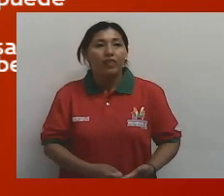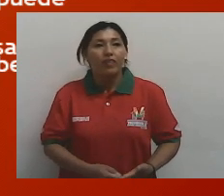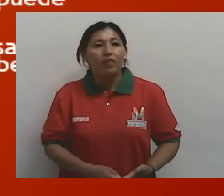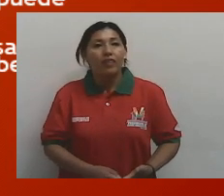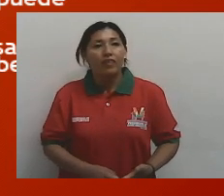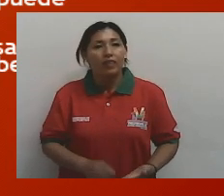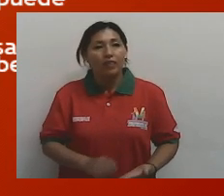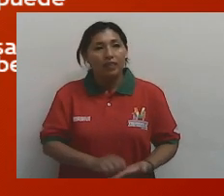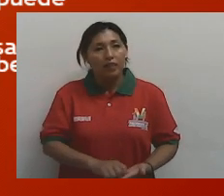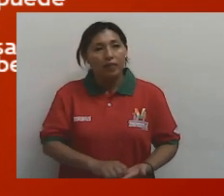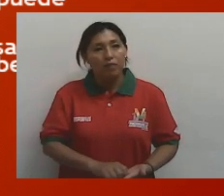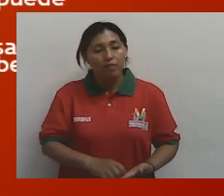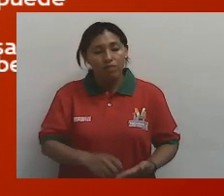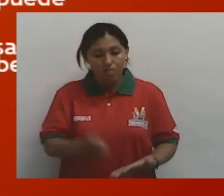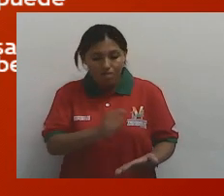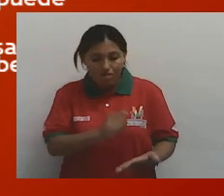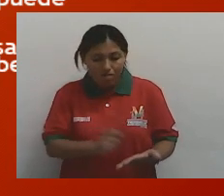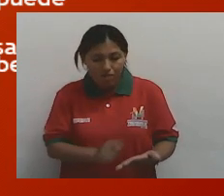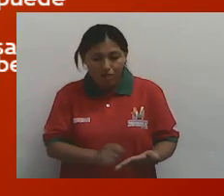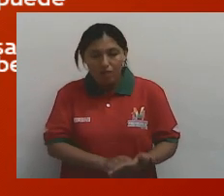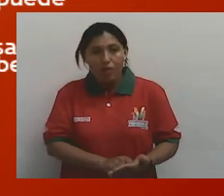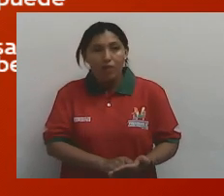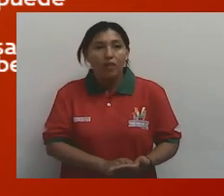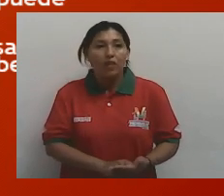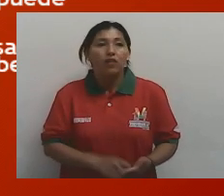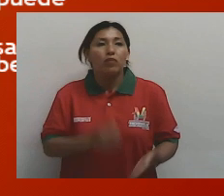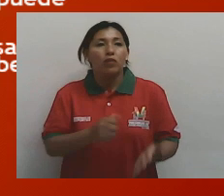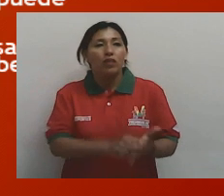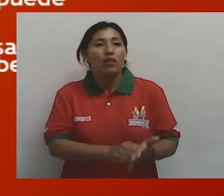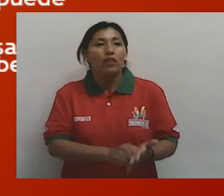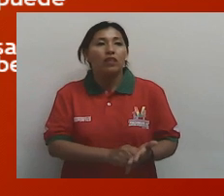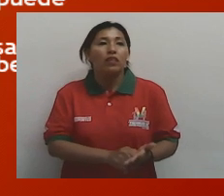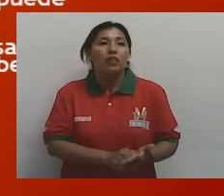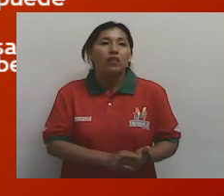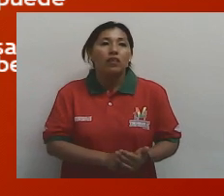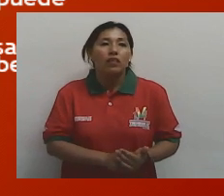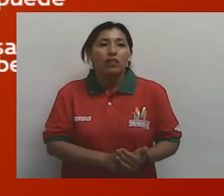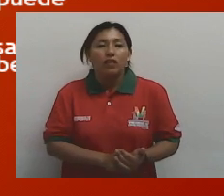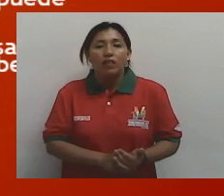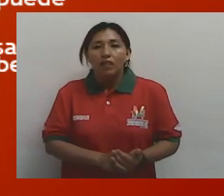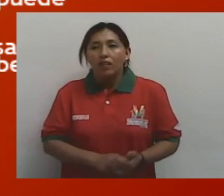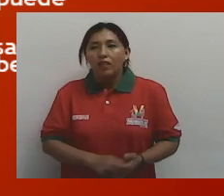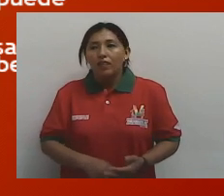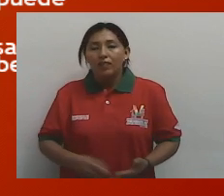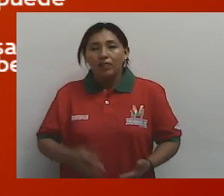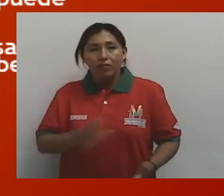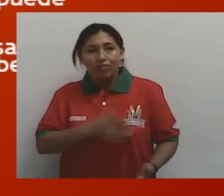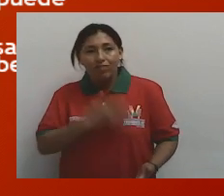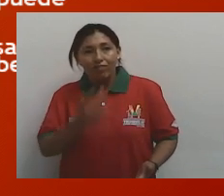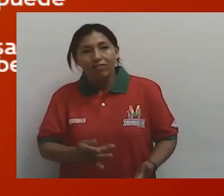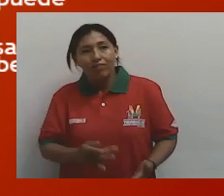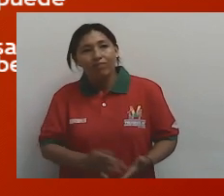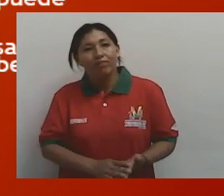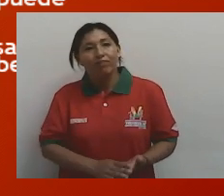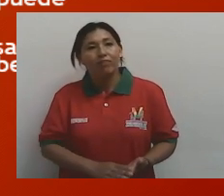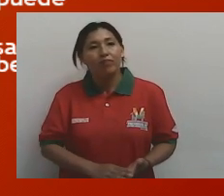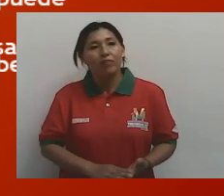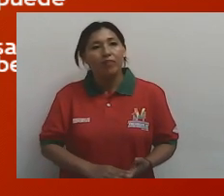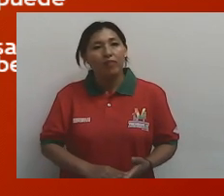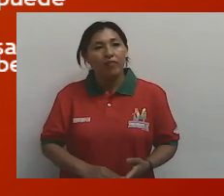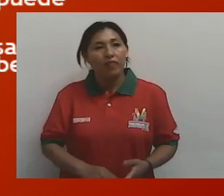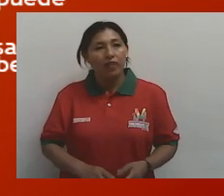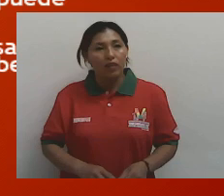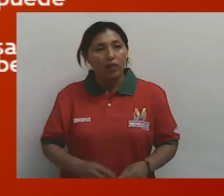walkover técnico y el informe correspondiente. En ese sentido es lo que trato de